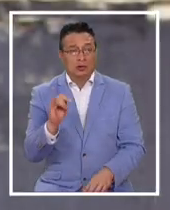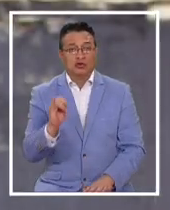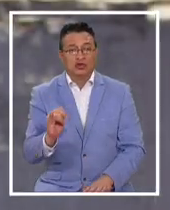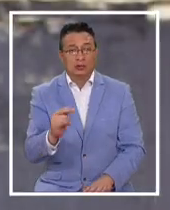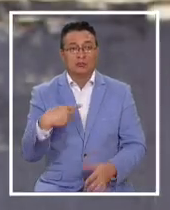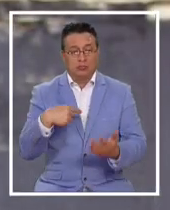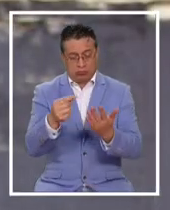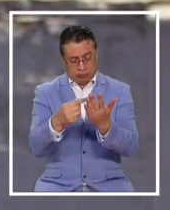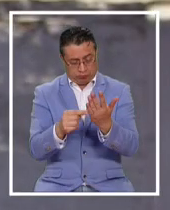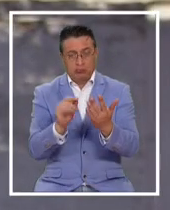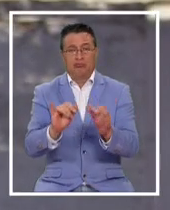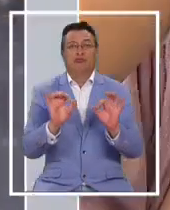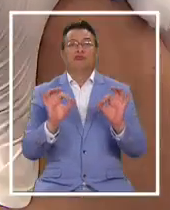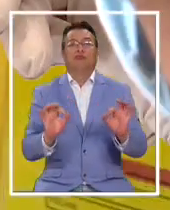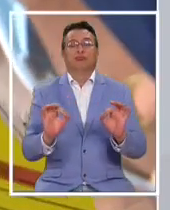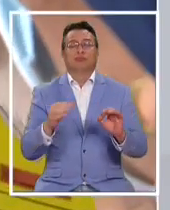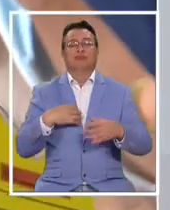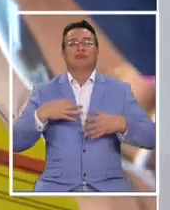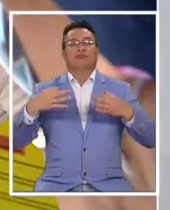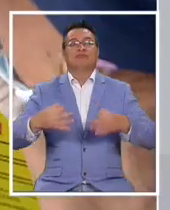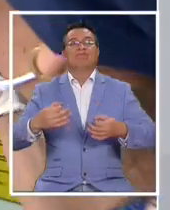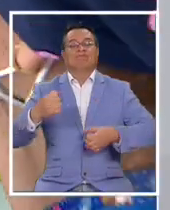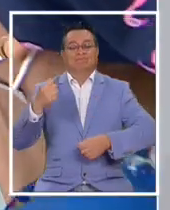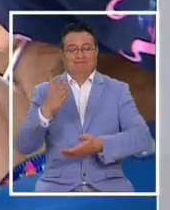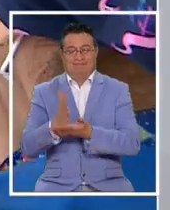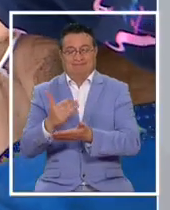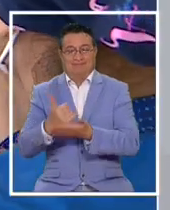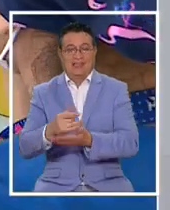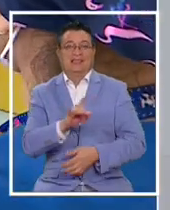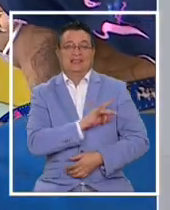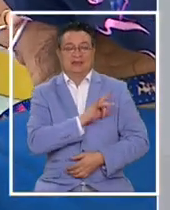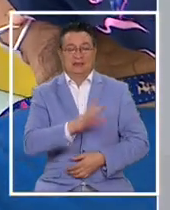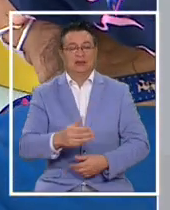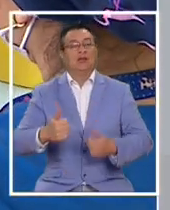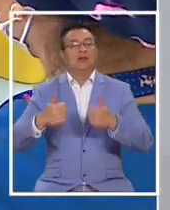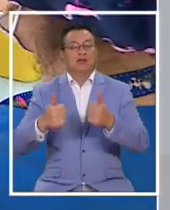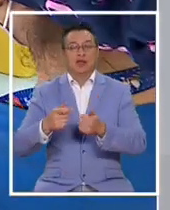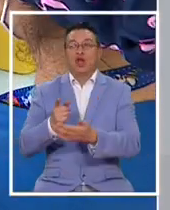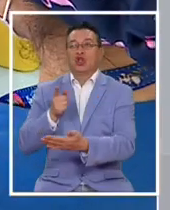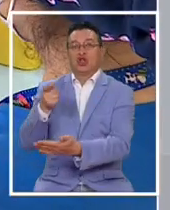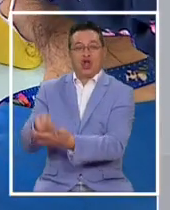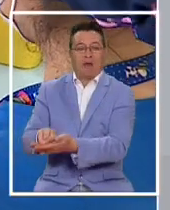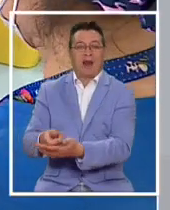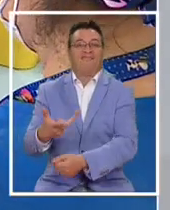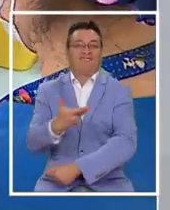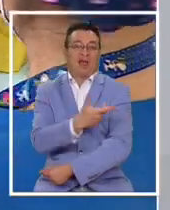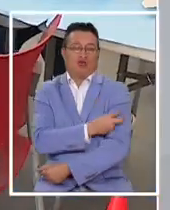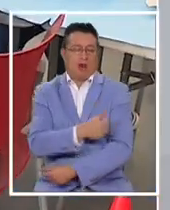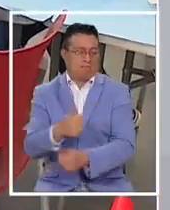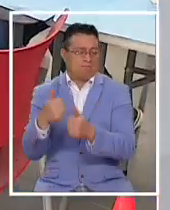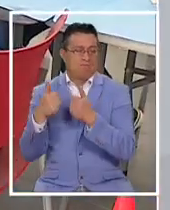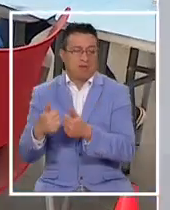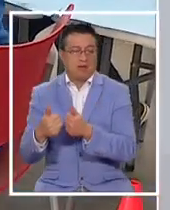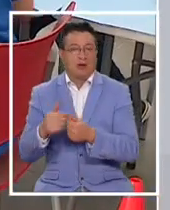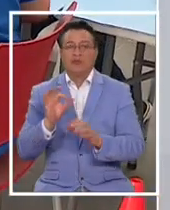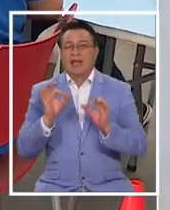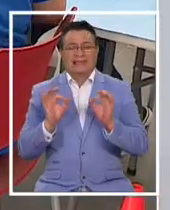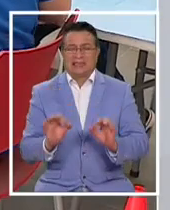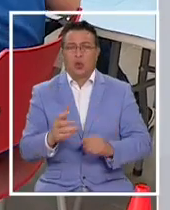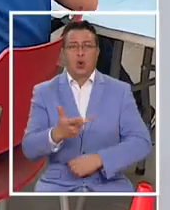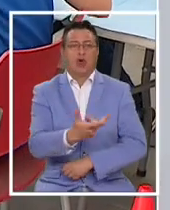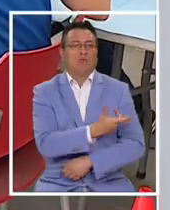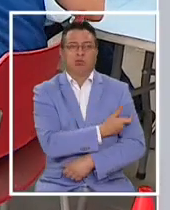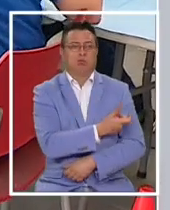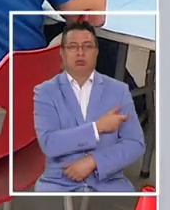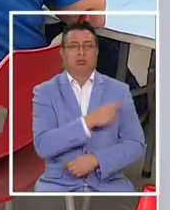efectivamente ratifica la estrategia que ha tenido Chile en cuanto a la adquisición de vacunas, que ha sido bastante segura en el sentido